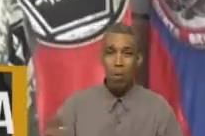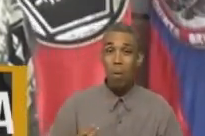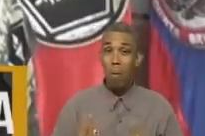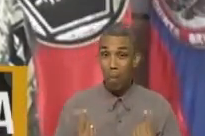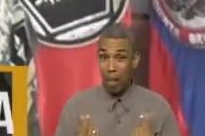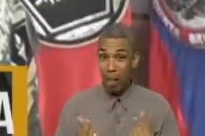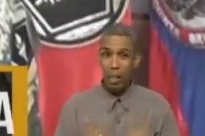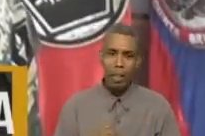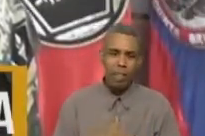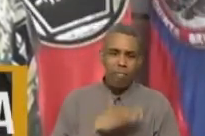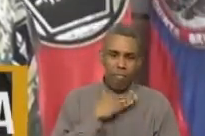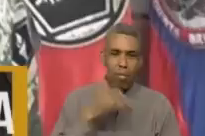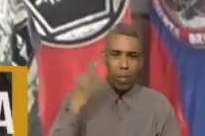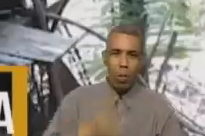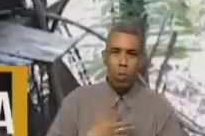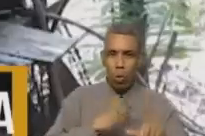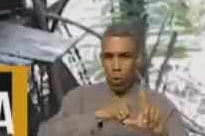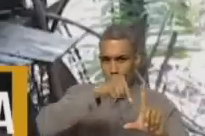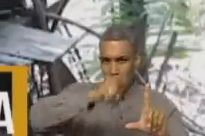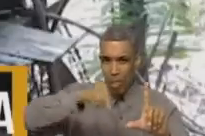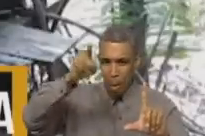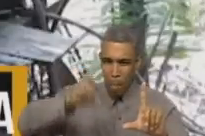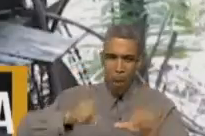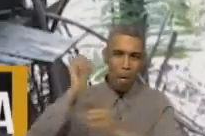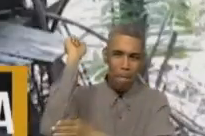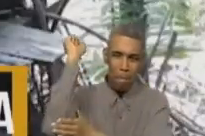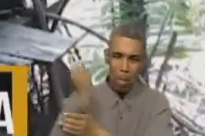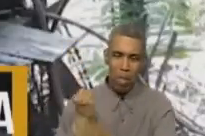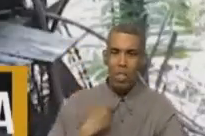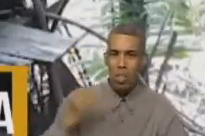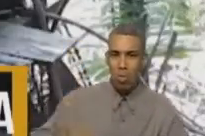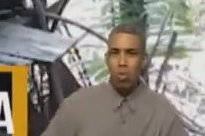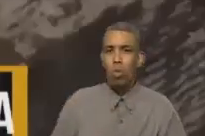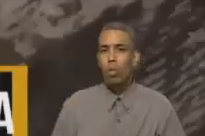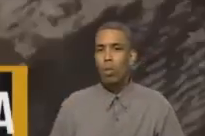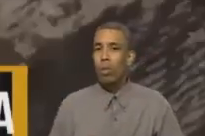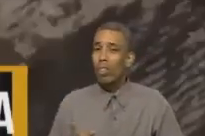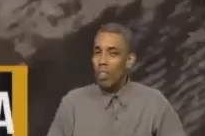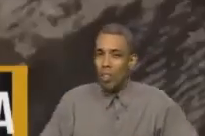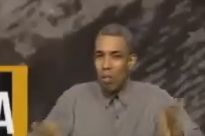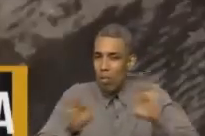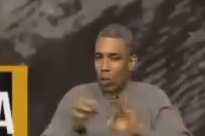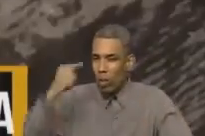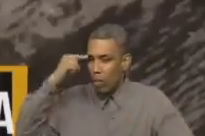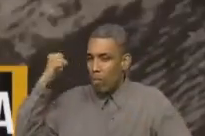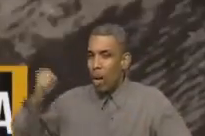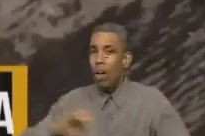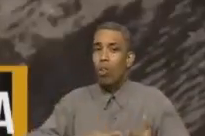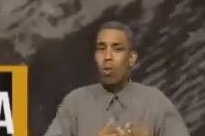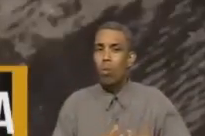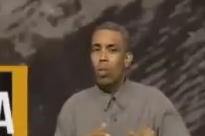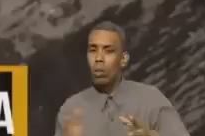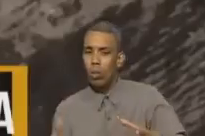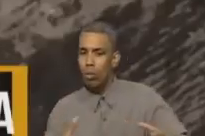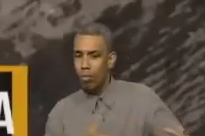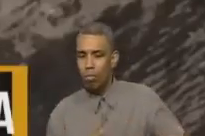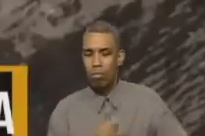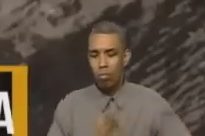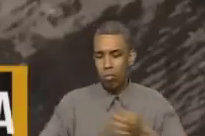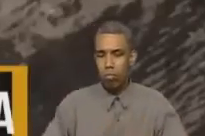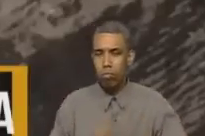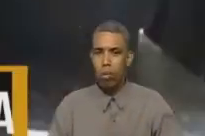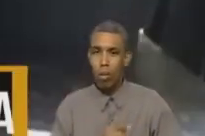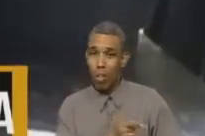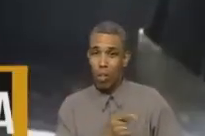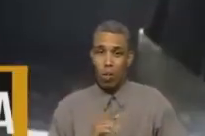los actos delincuenciales, garantizando la seguridad y confianza de la población civil en la lucha contra el narcotráfico y la elaboración